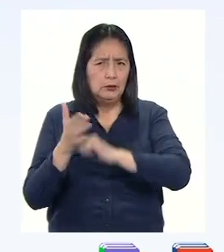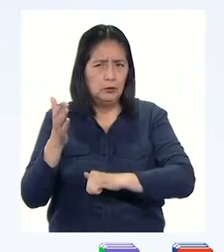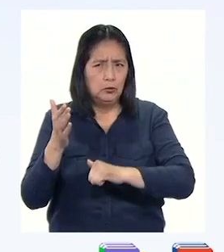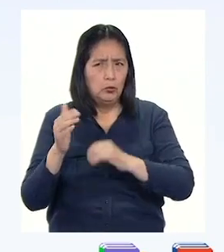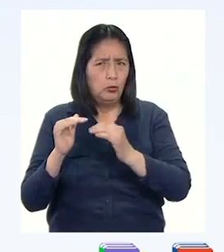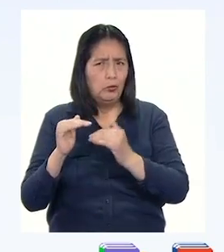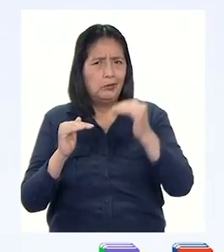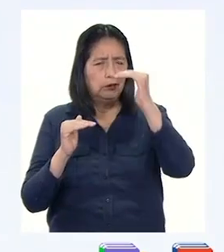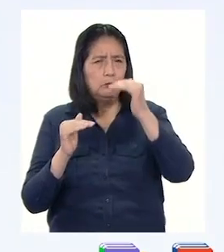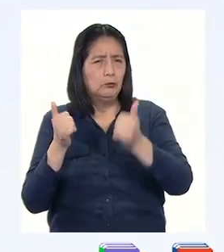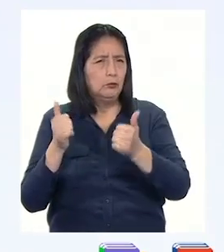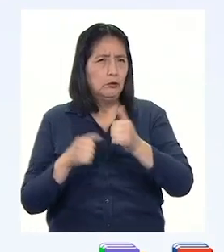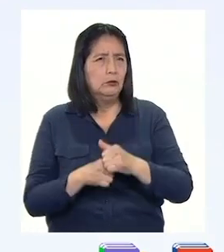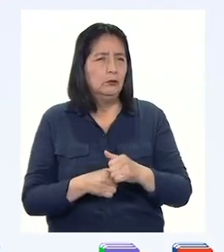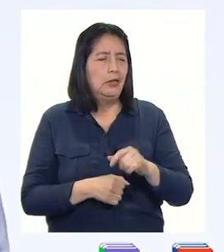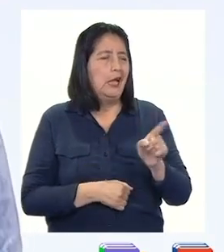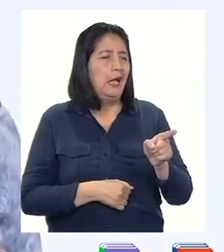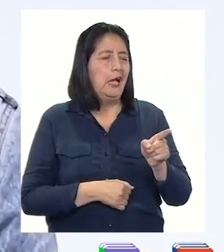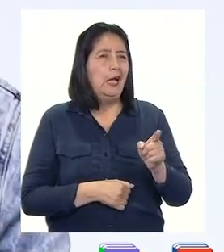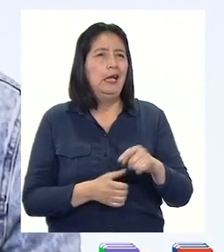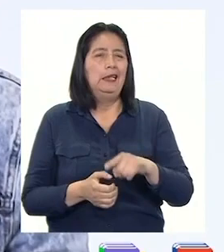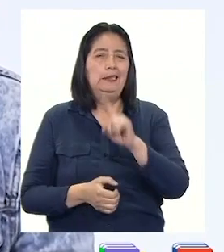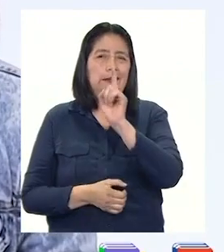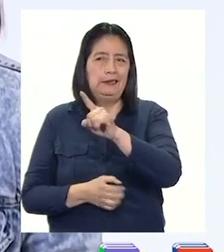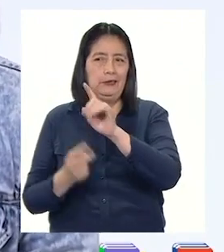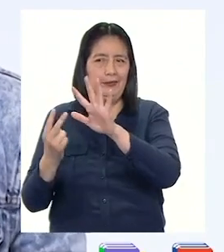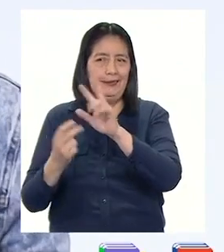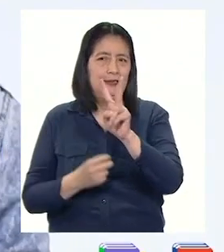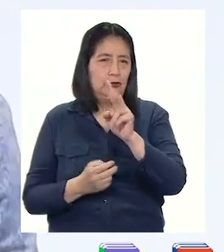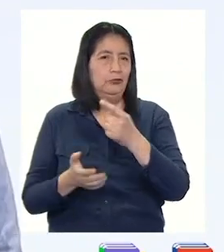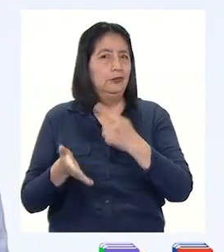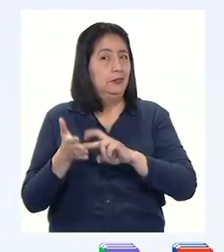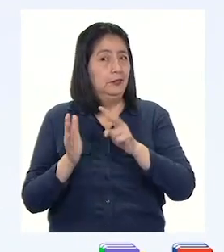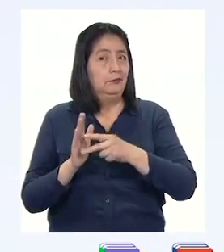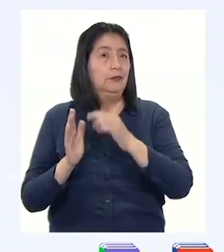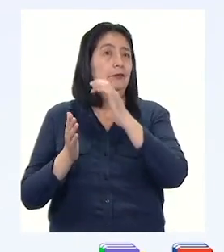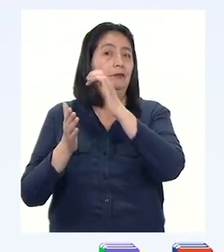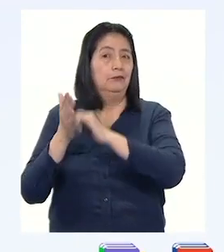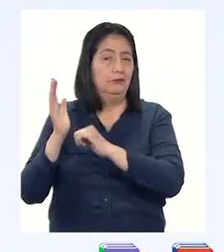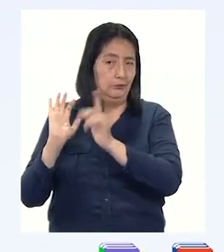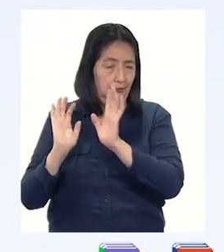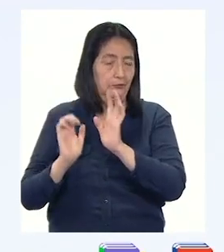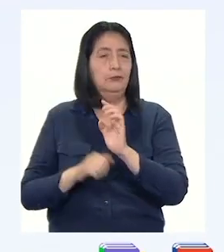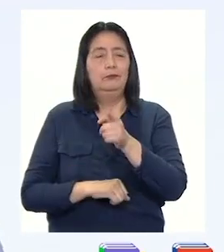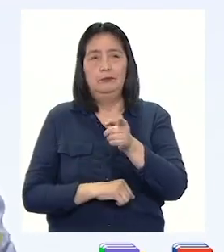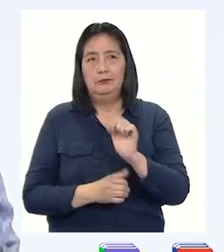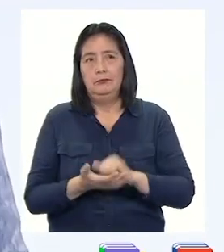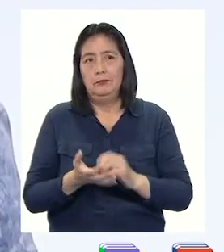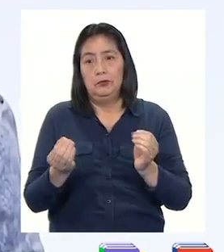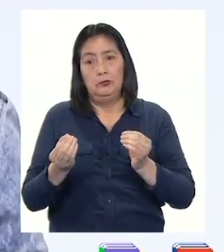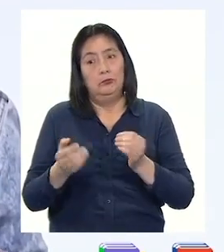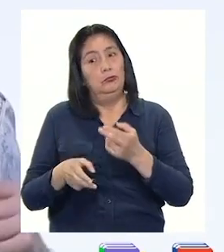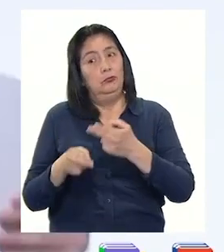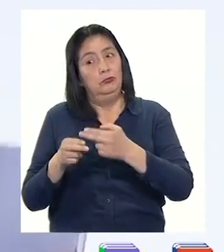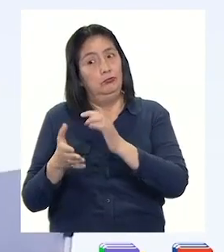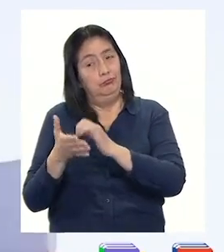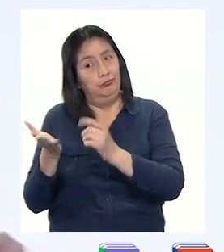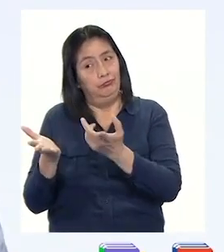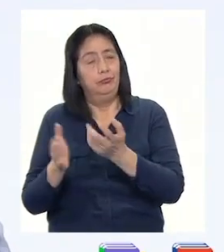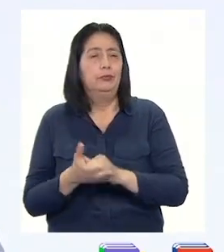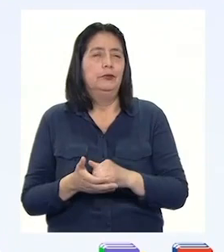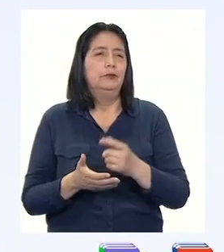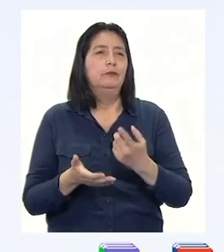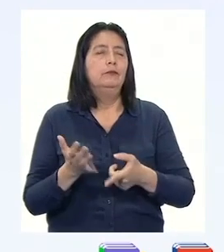al sustraendo? Pertenece al 172, que es lo que tenemos que quitar o sustraer. O